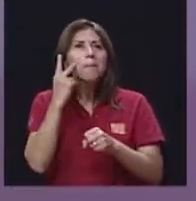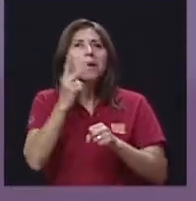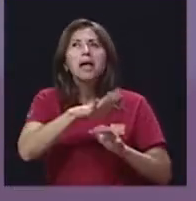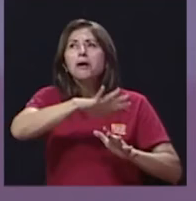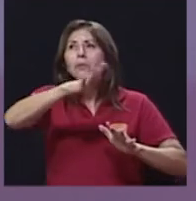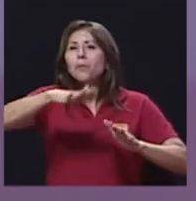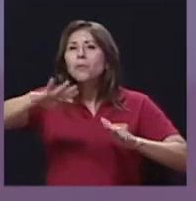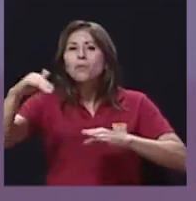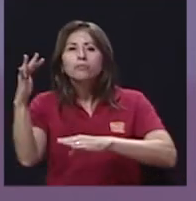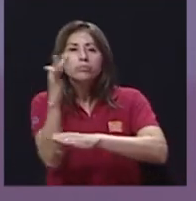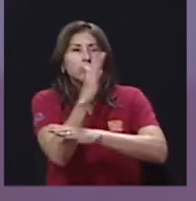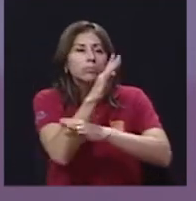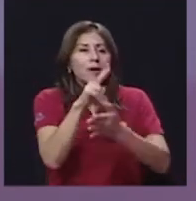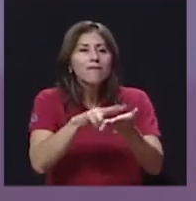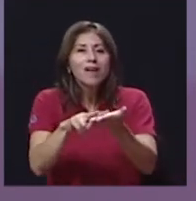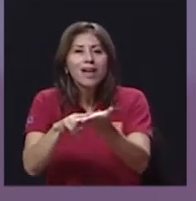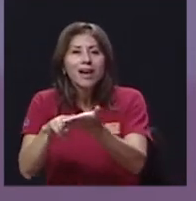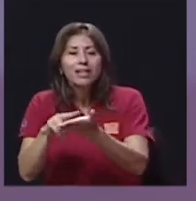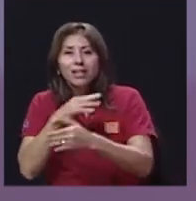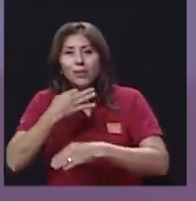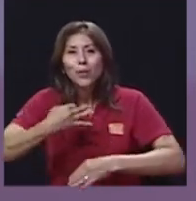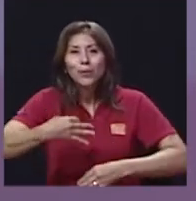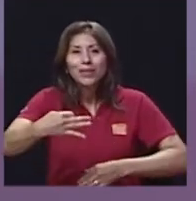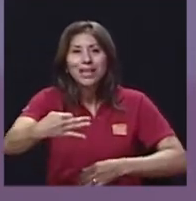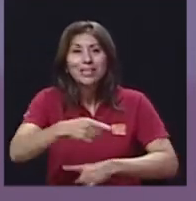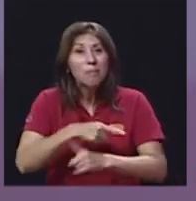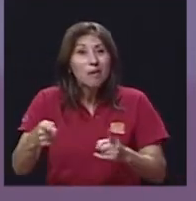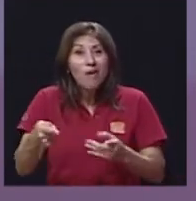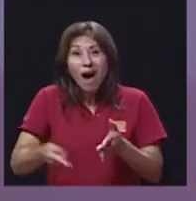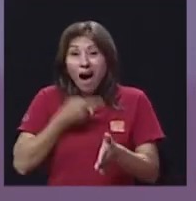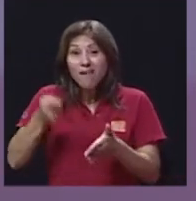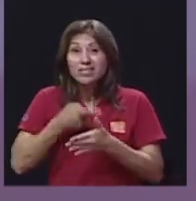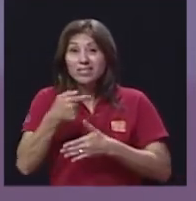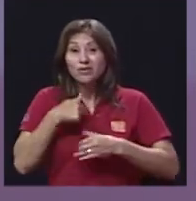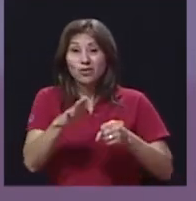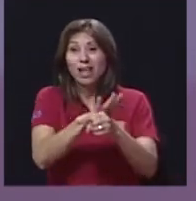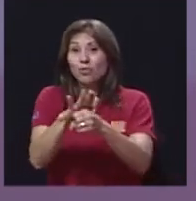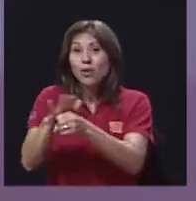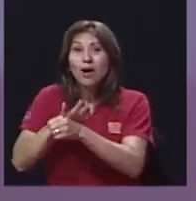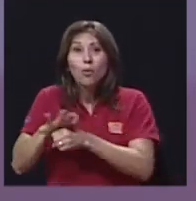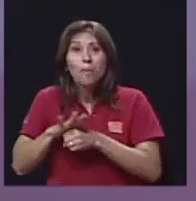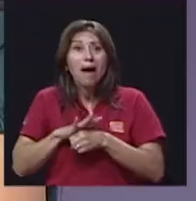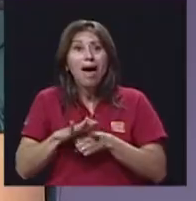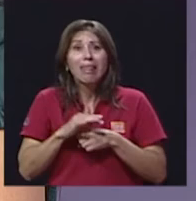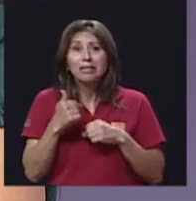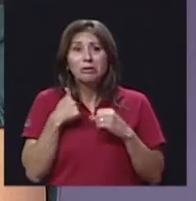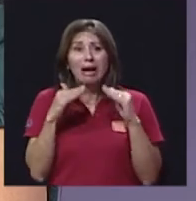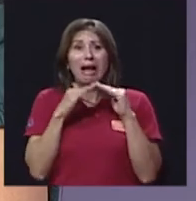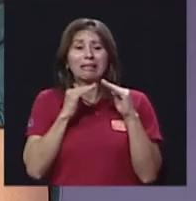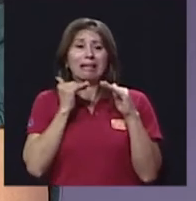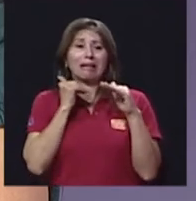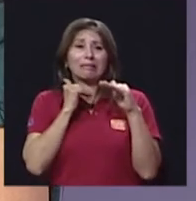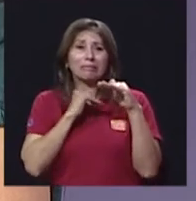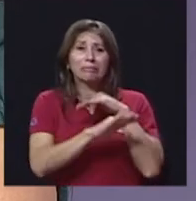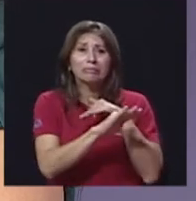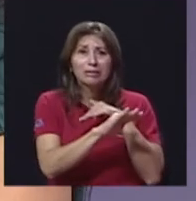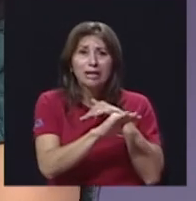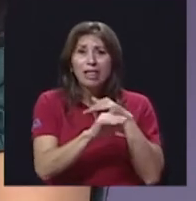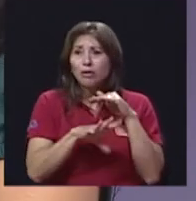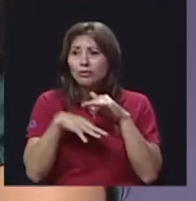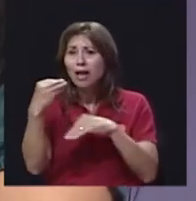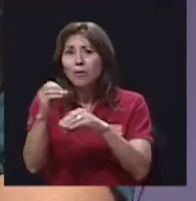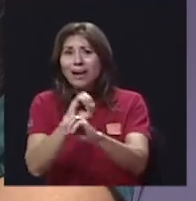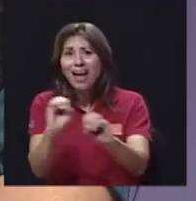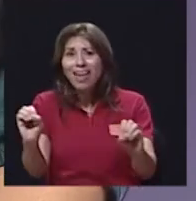que yo paso tan ocupada que yo no salgo a la cochera y en la noche digo mira hoy nos alinea la cuchara todas de la noche salgo a la cochera